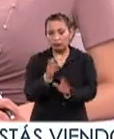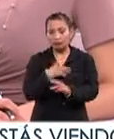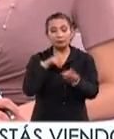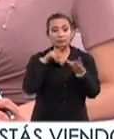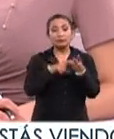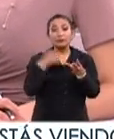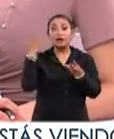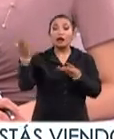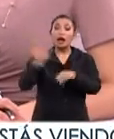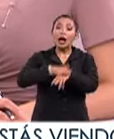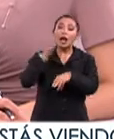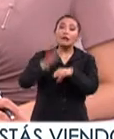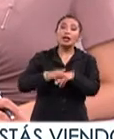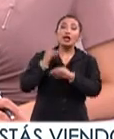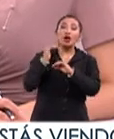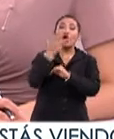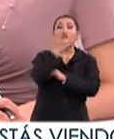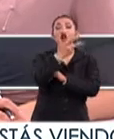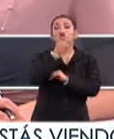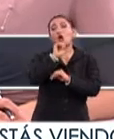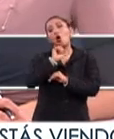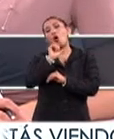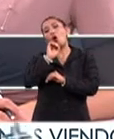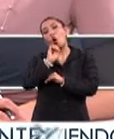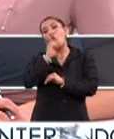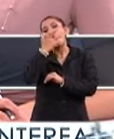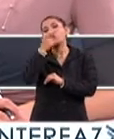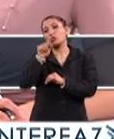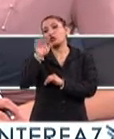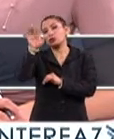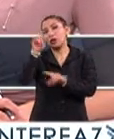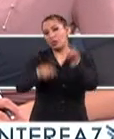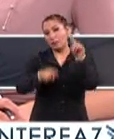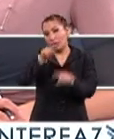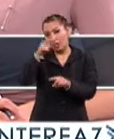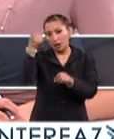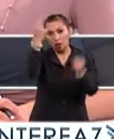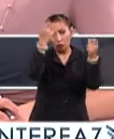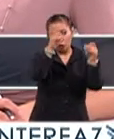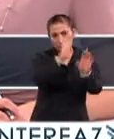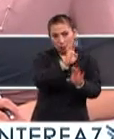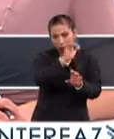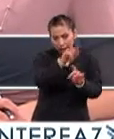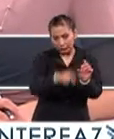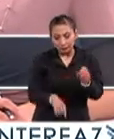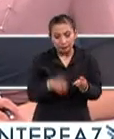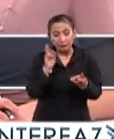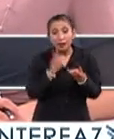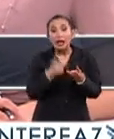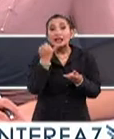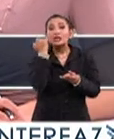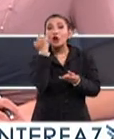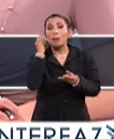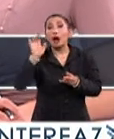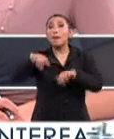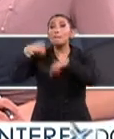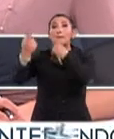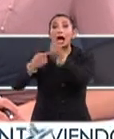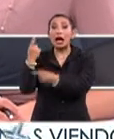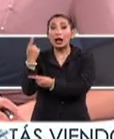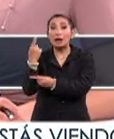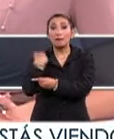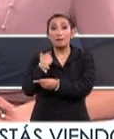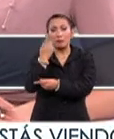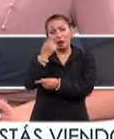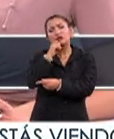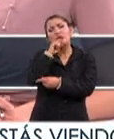Les pedimos un promedio de 8 o 8.5, en algunas 8.5 en algunas variantes. Y que manejen el idioma, ¿sí? Claro. Pero les